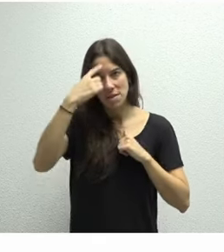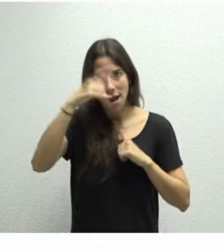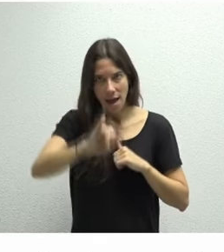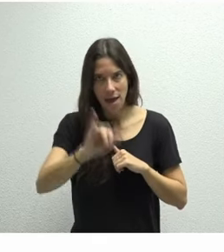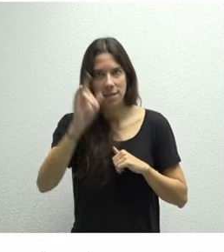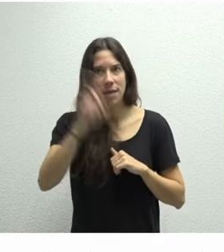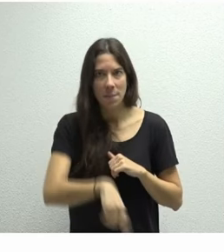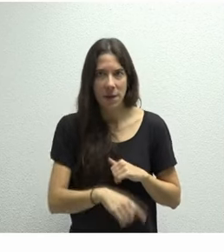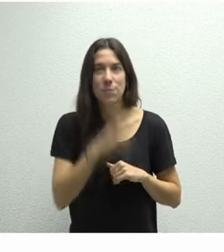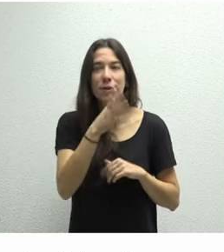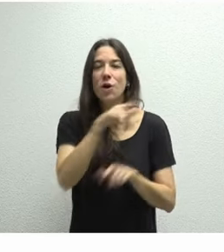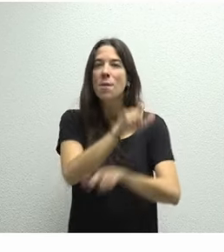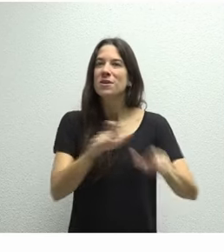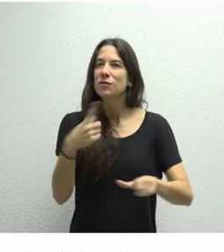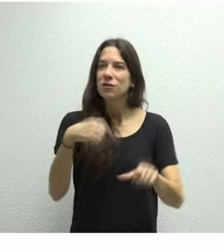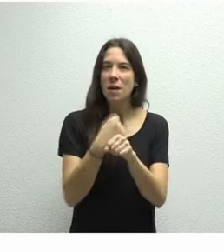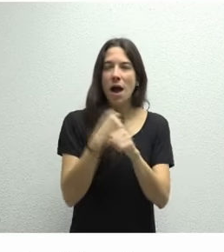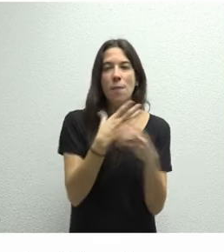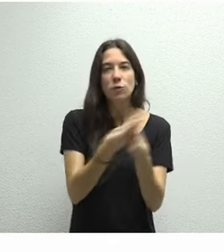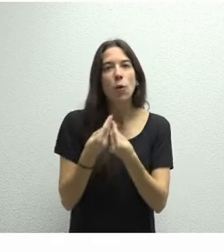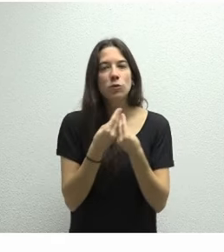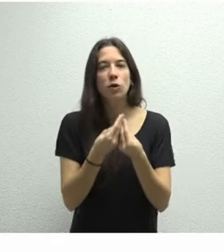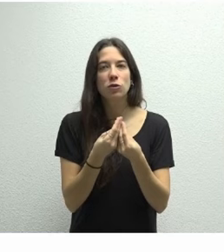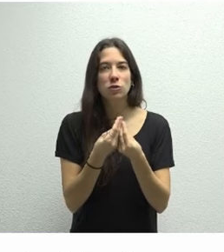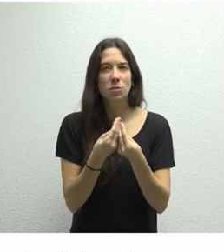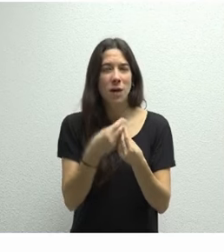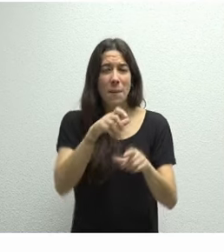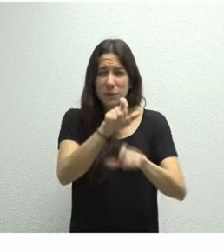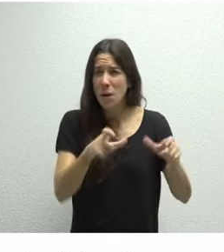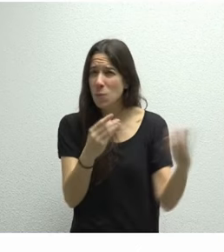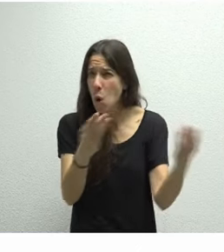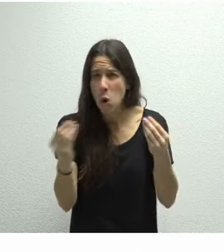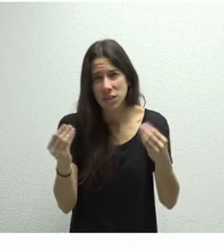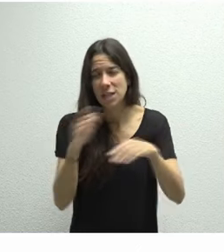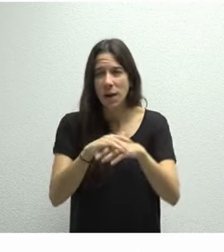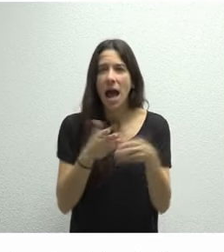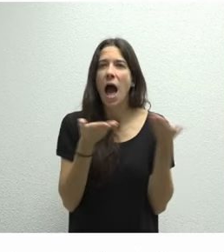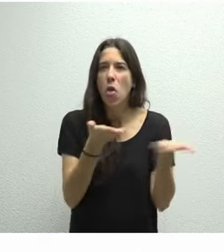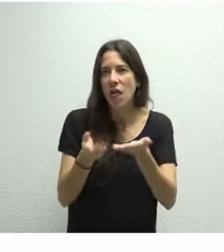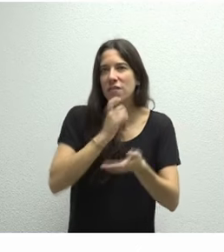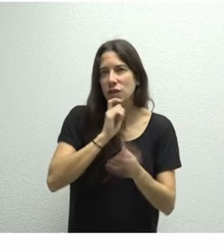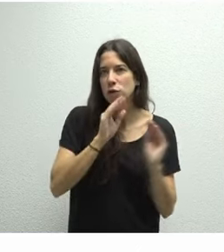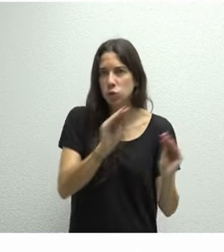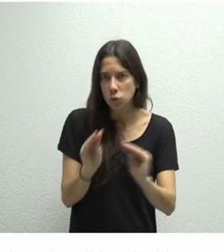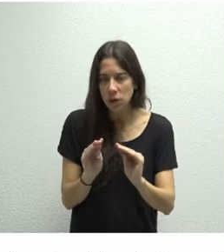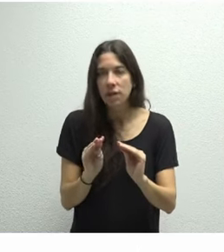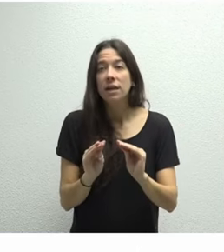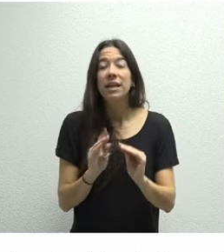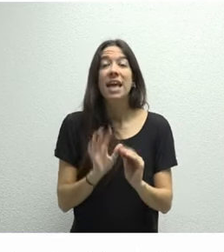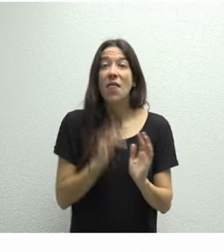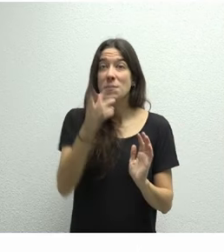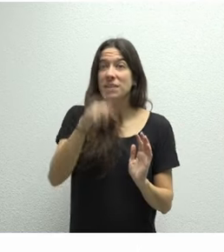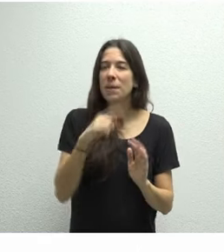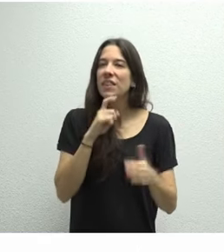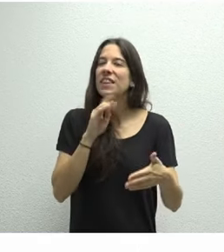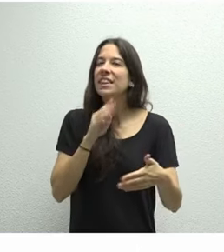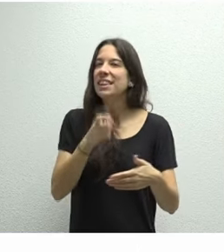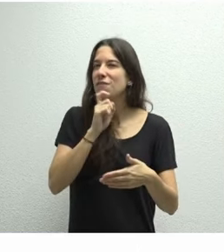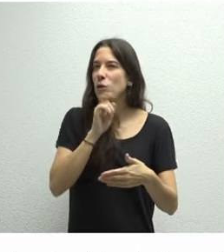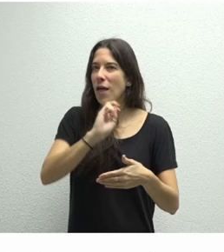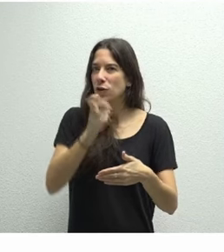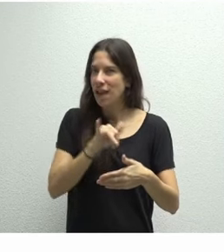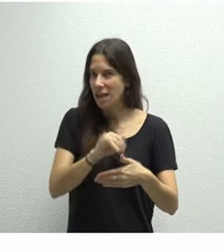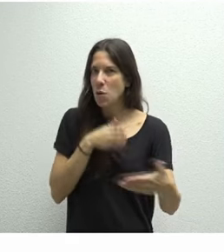personas para las que trabajamos que tienen estas dificultades Y que además se encuentran muchas veces con una dificultad añadida y es Las barreras que encuentran en el